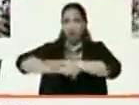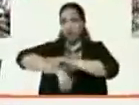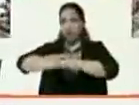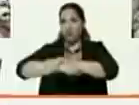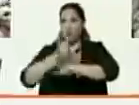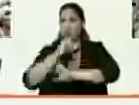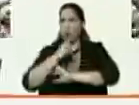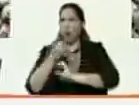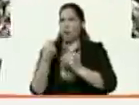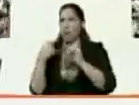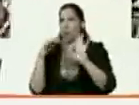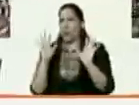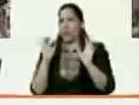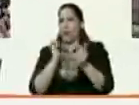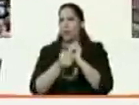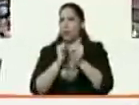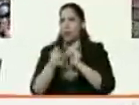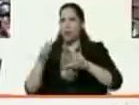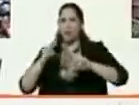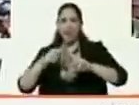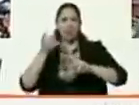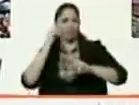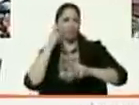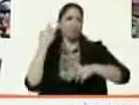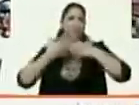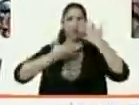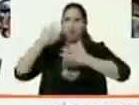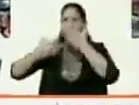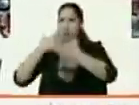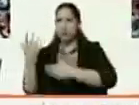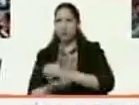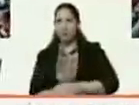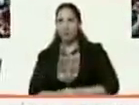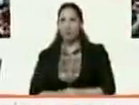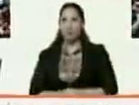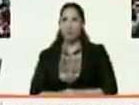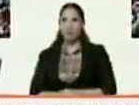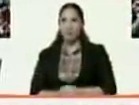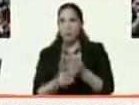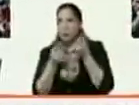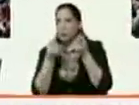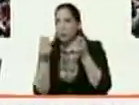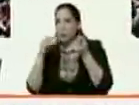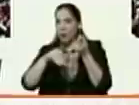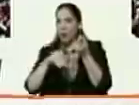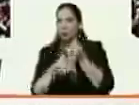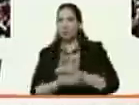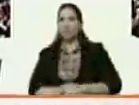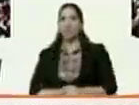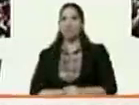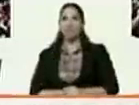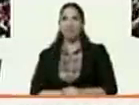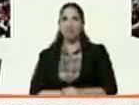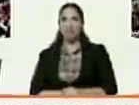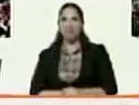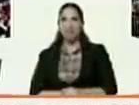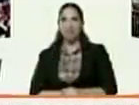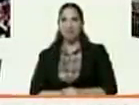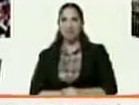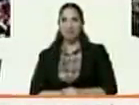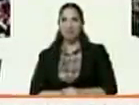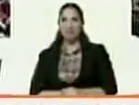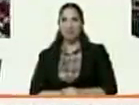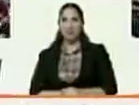hay muchos. ¿Y del Deportivo Táchira hay fanáticos aquí? Hay un poquito más del Deportivo Táchira, ¿ves?